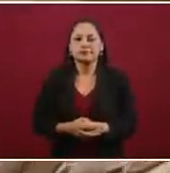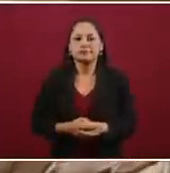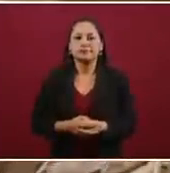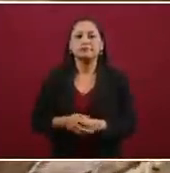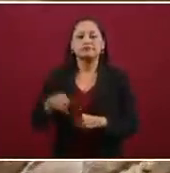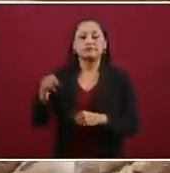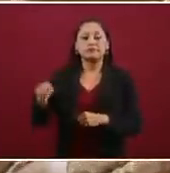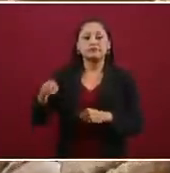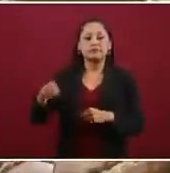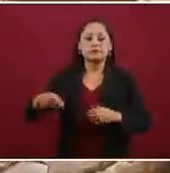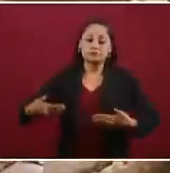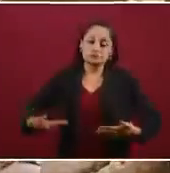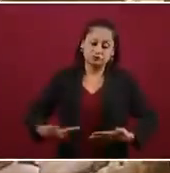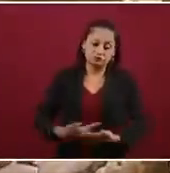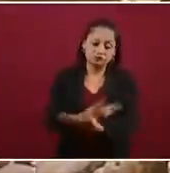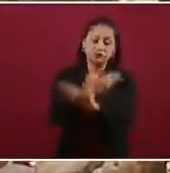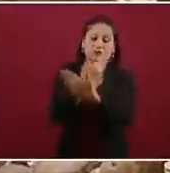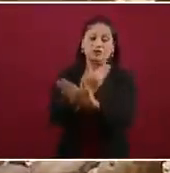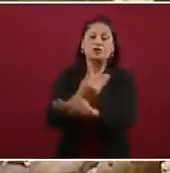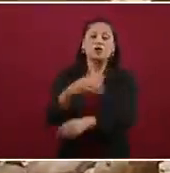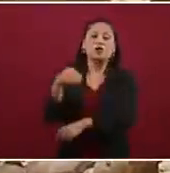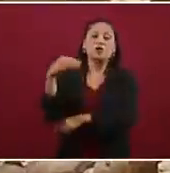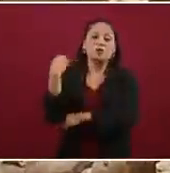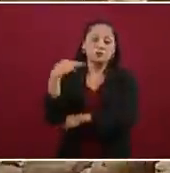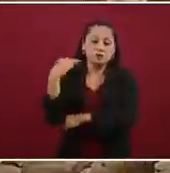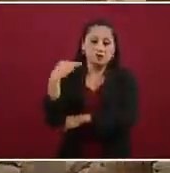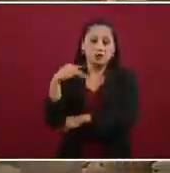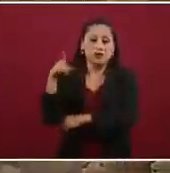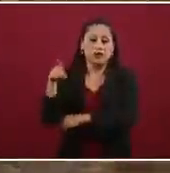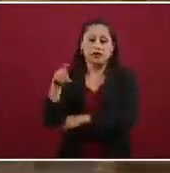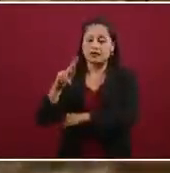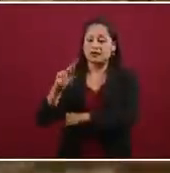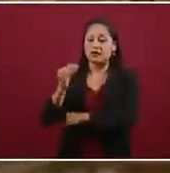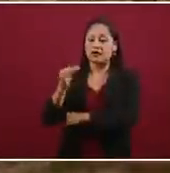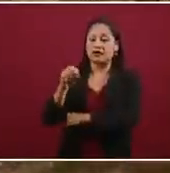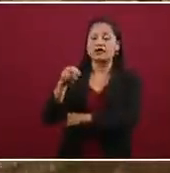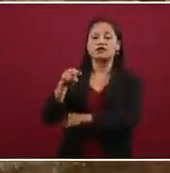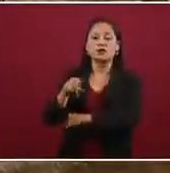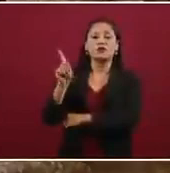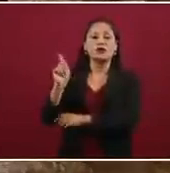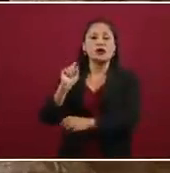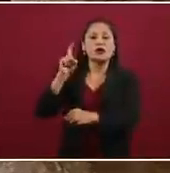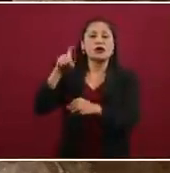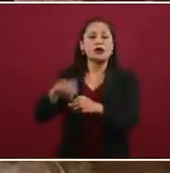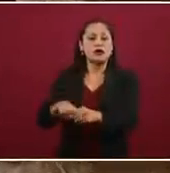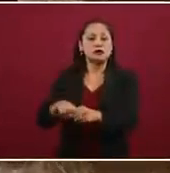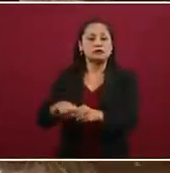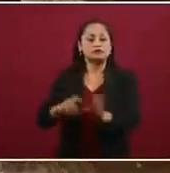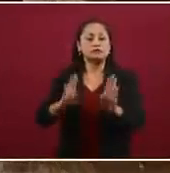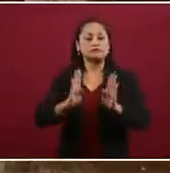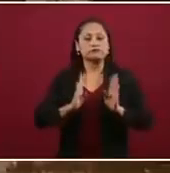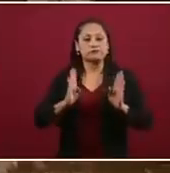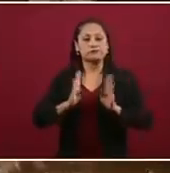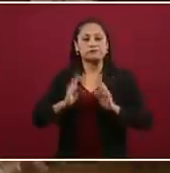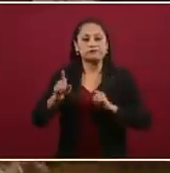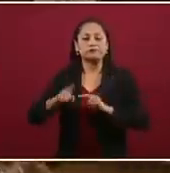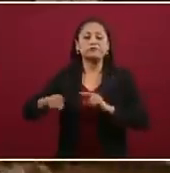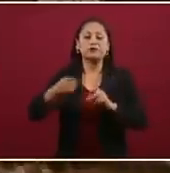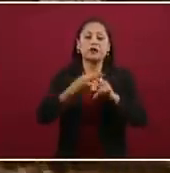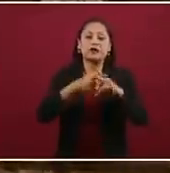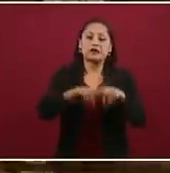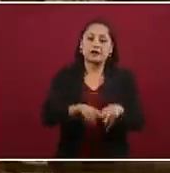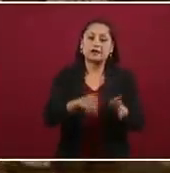Originario de Tlalpujahua, Michoacán, Ignacio López Rayón participó activamente durante la primera y segunda etapa del